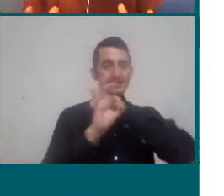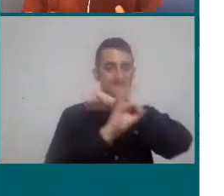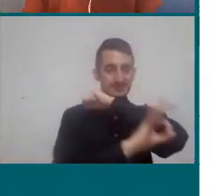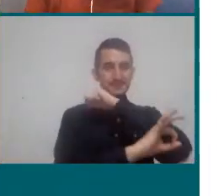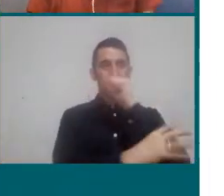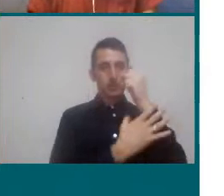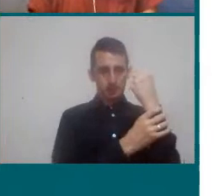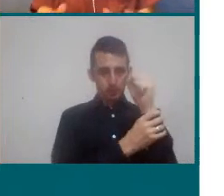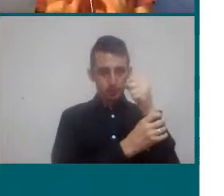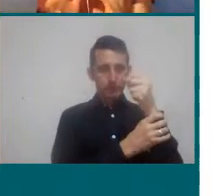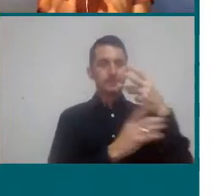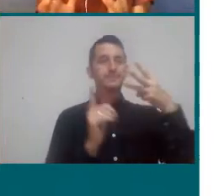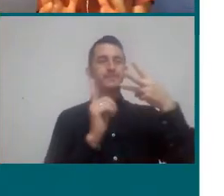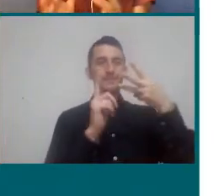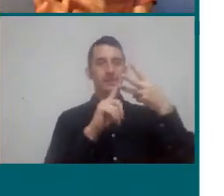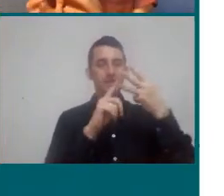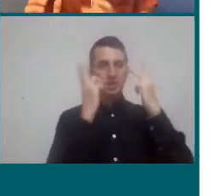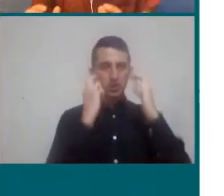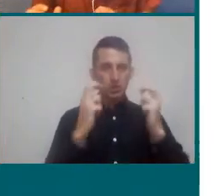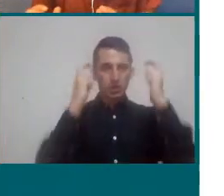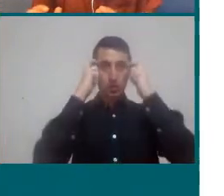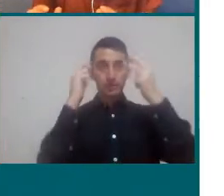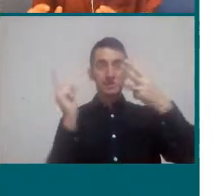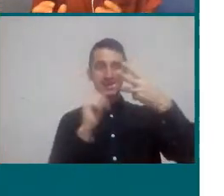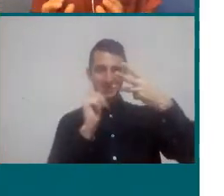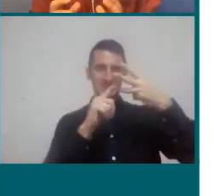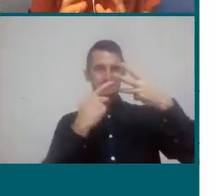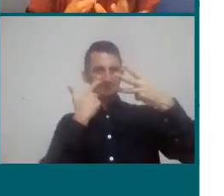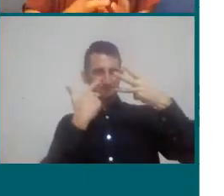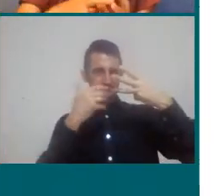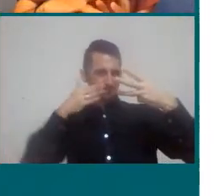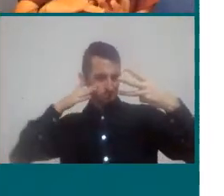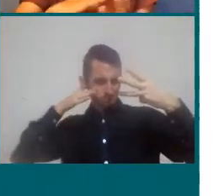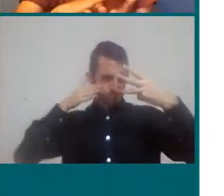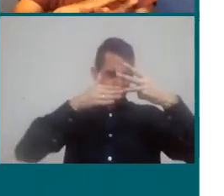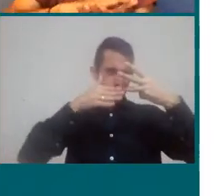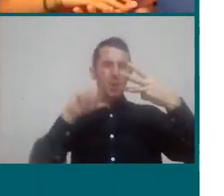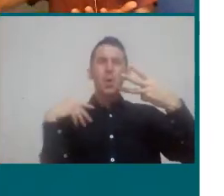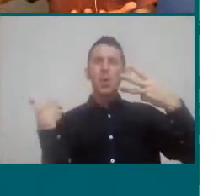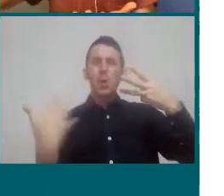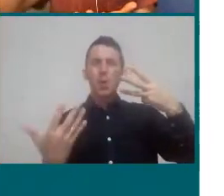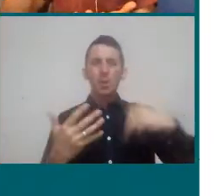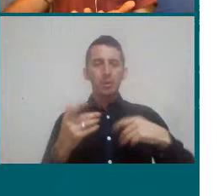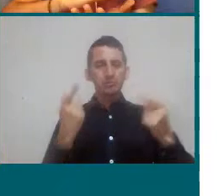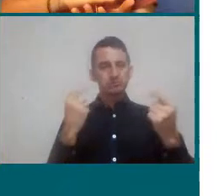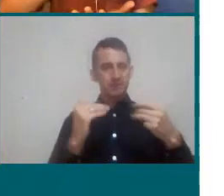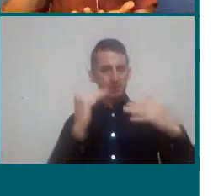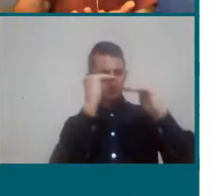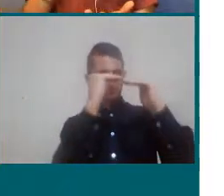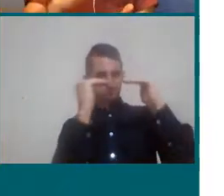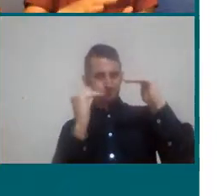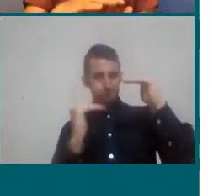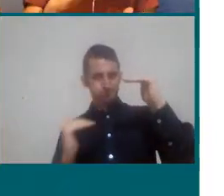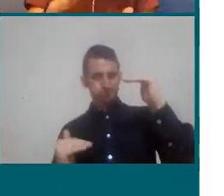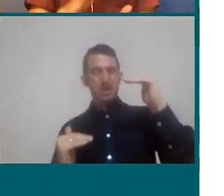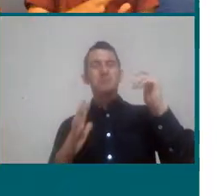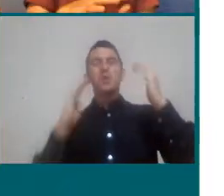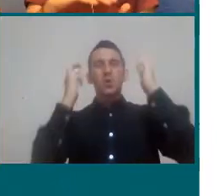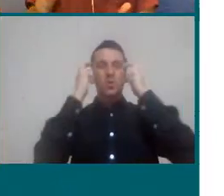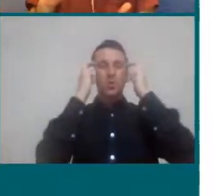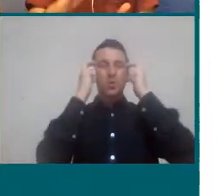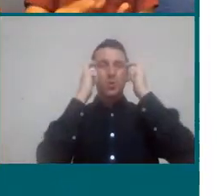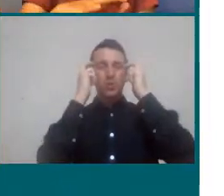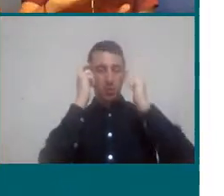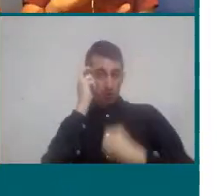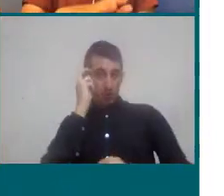lado, cognitivos. Y esta cognitiva es la que nos interesa a nosotros, es decir, cómo se estratifica el conocimiento